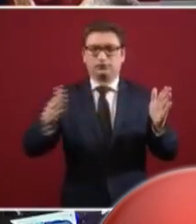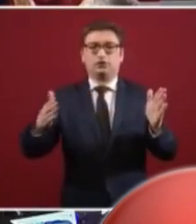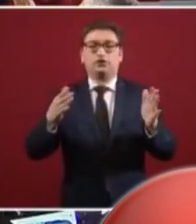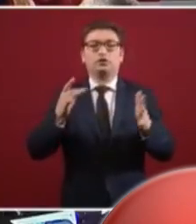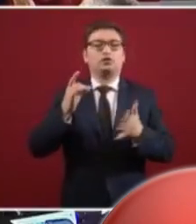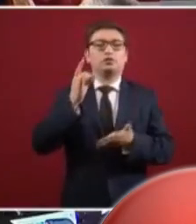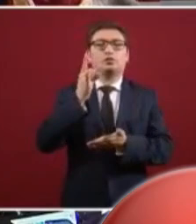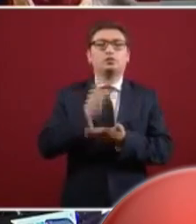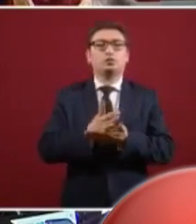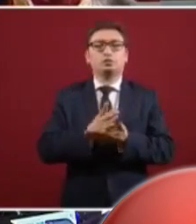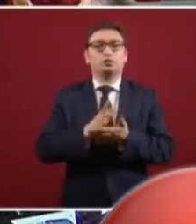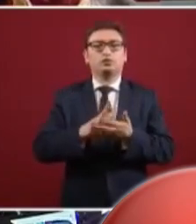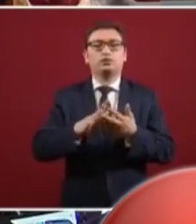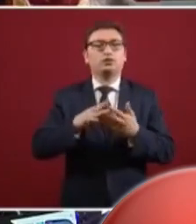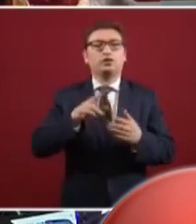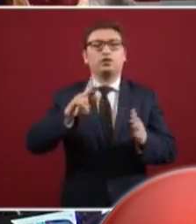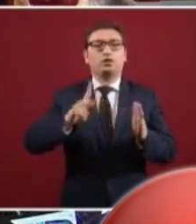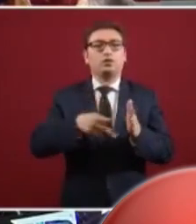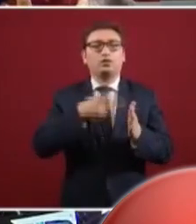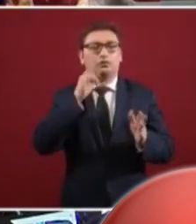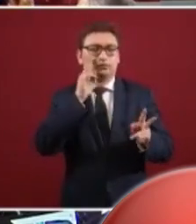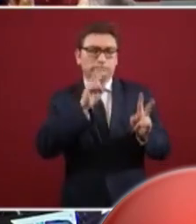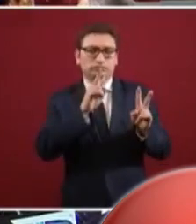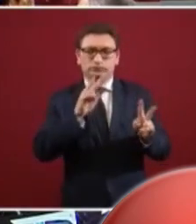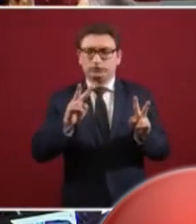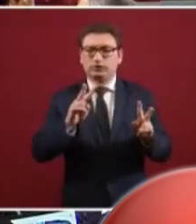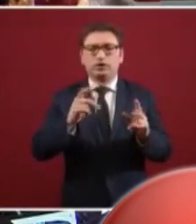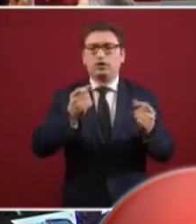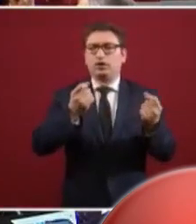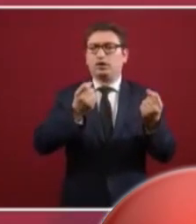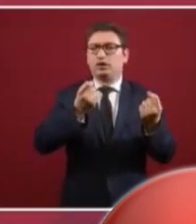más es si hay